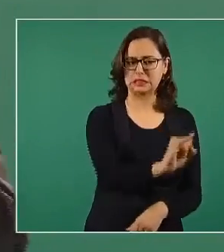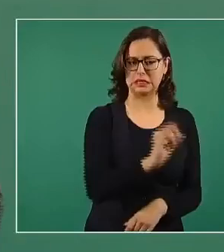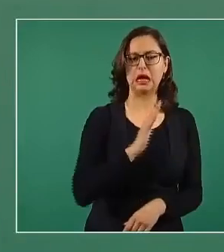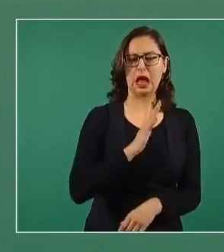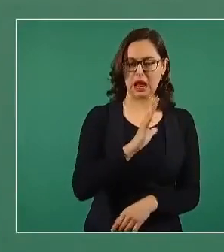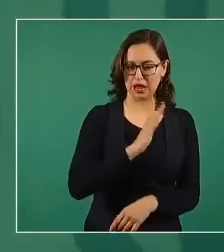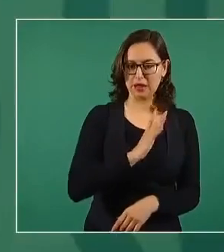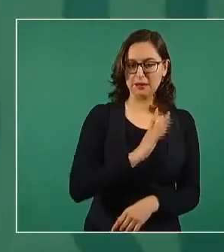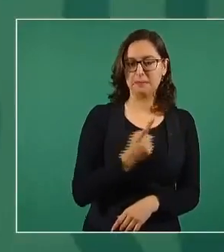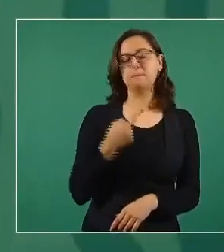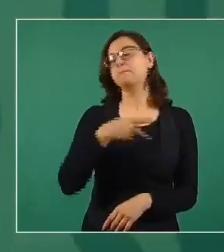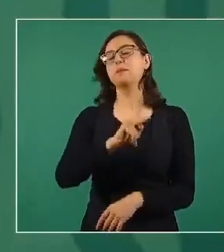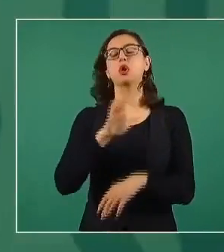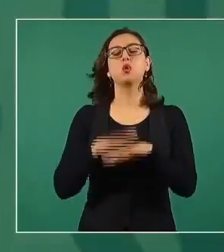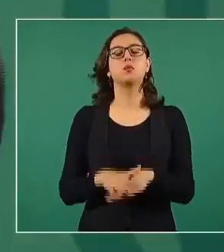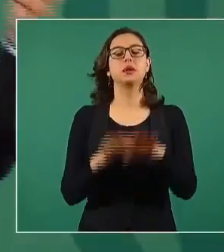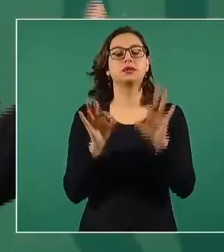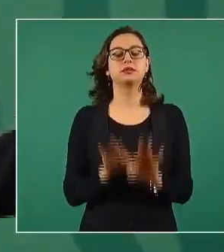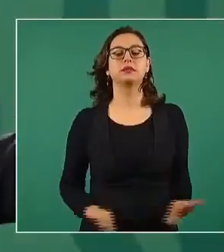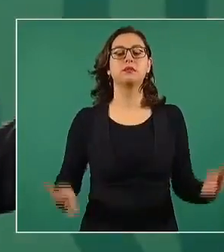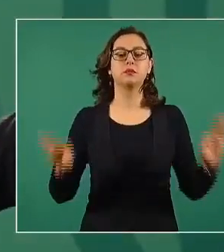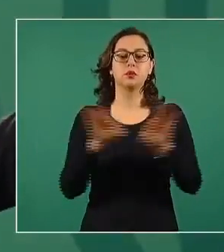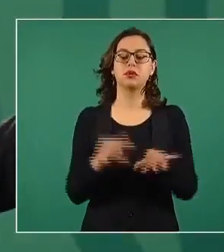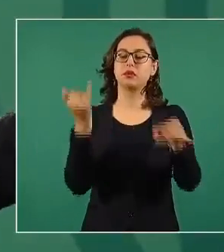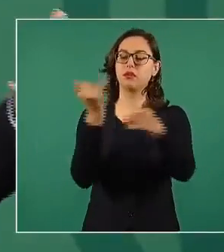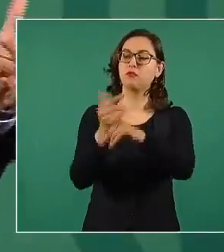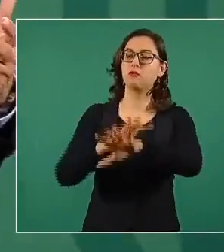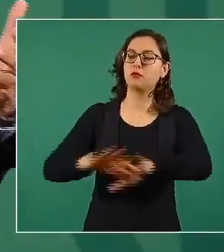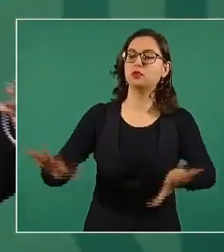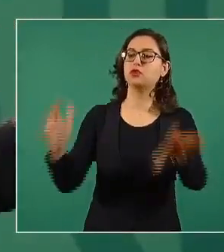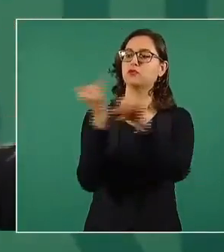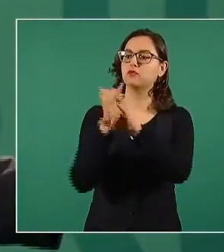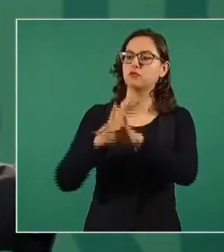es que se conozcan estos hechos,